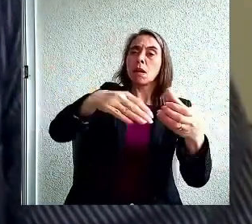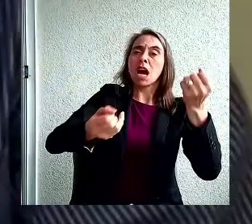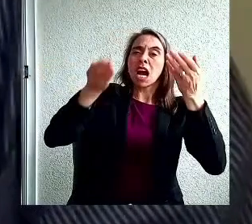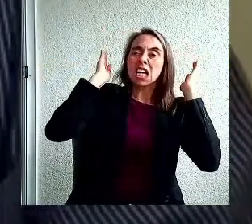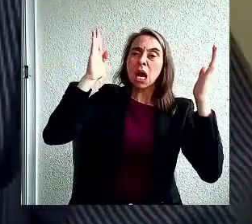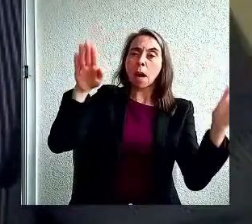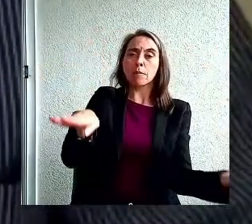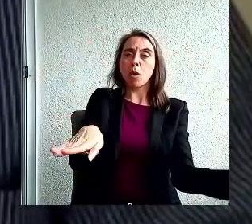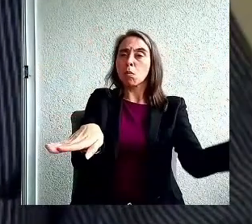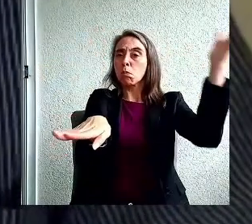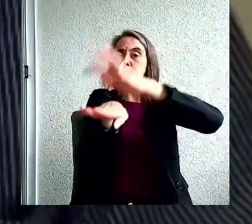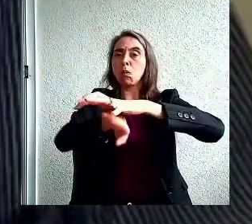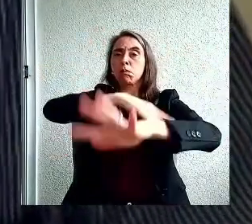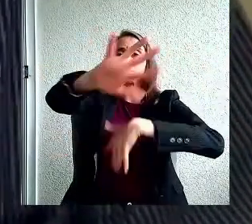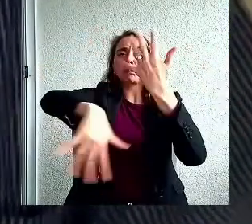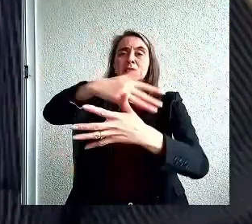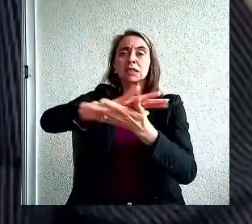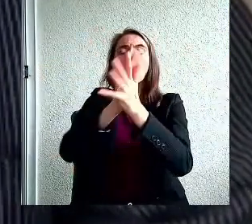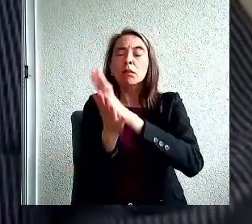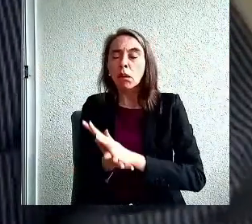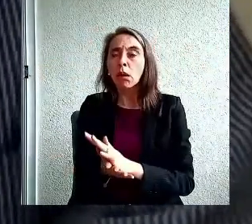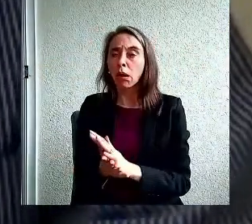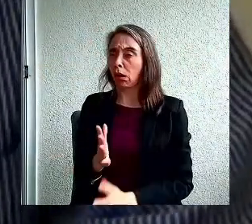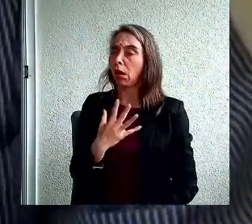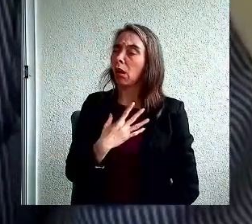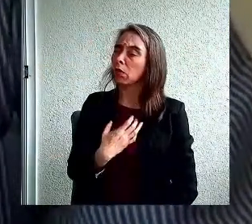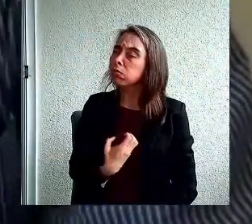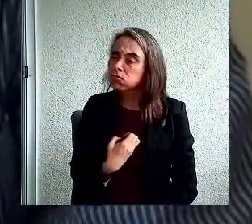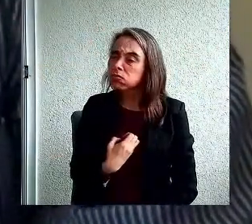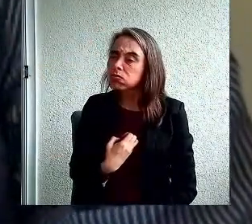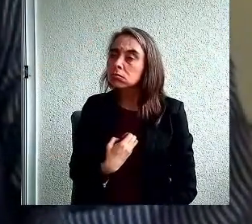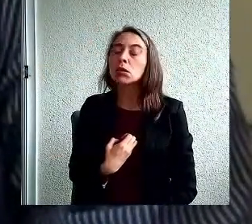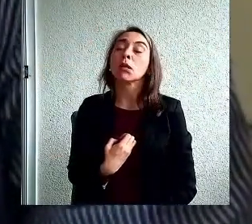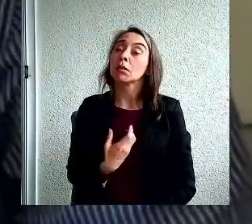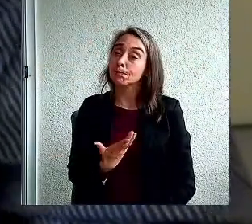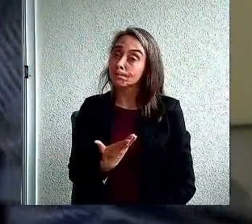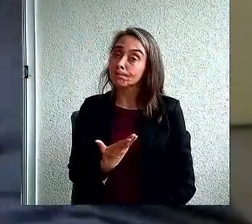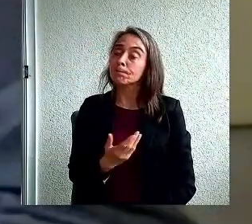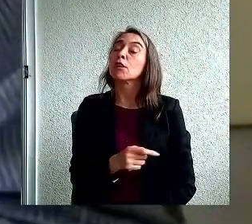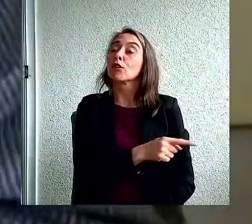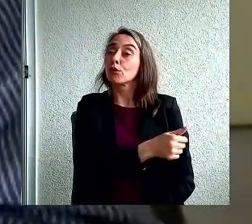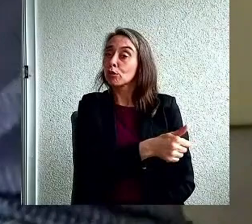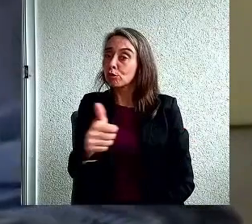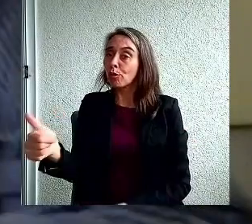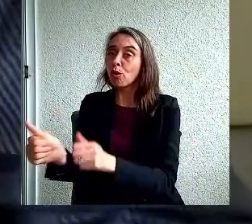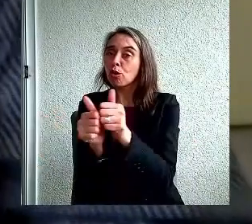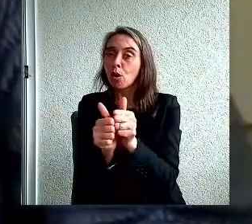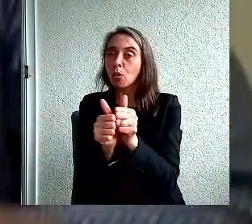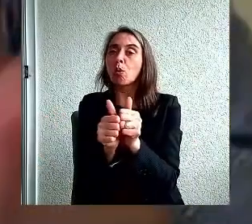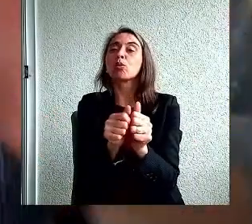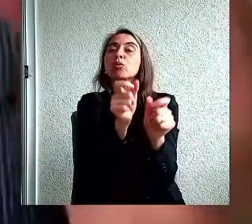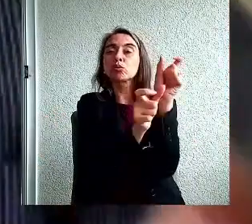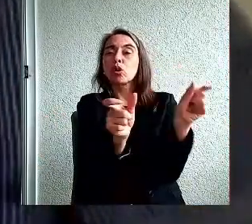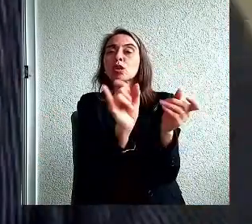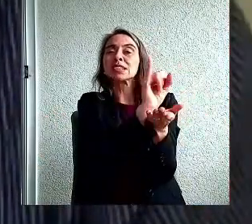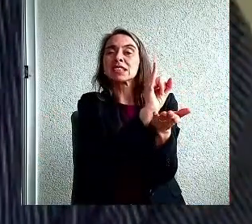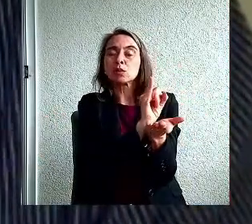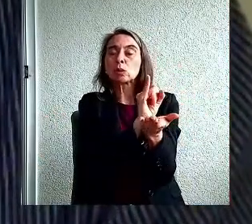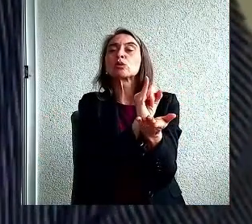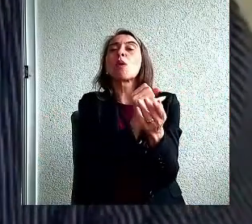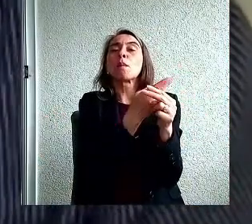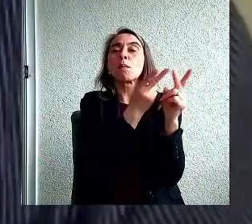las decisiones, el sector público, privado, la gente, digamos, la comunidad en general, y llegar con esos mensajes